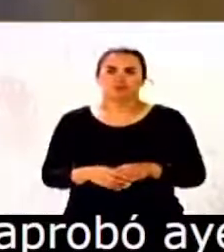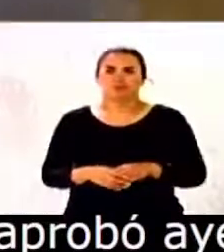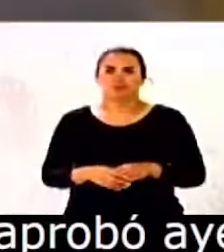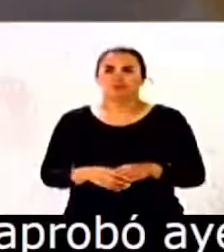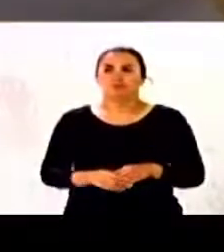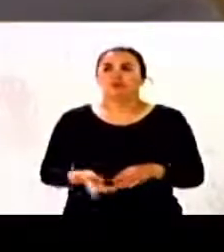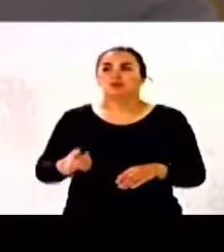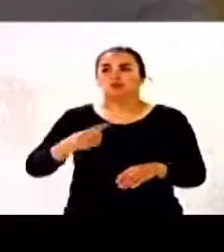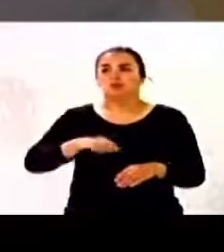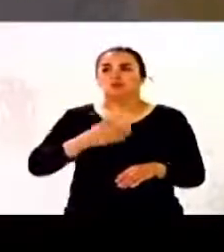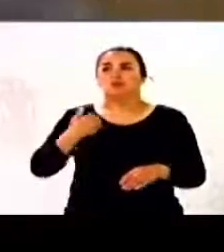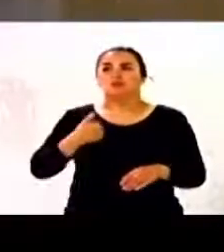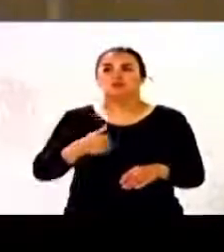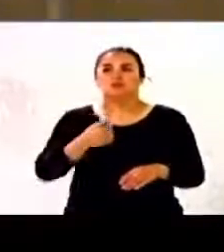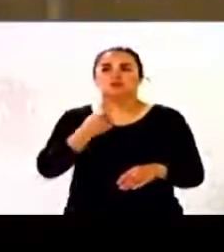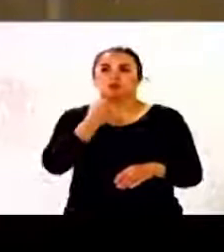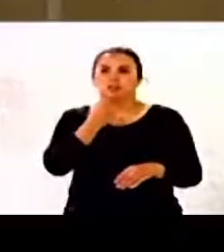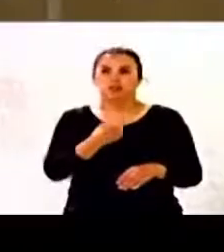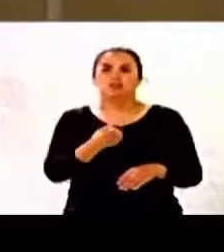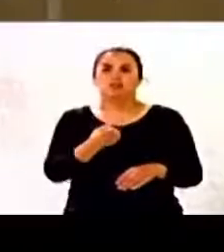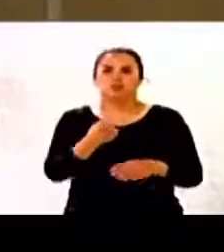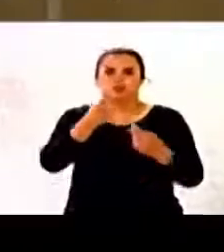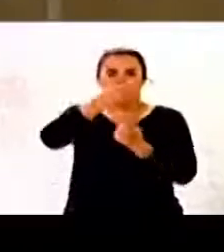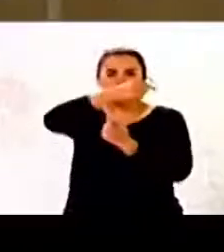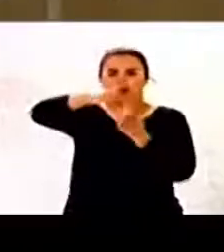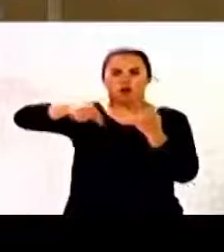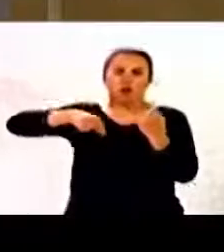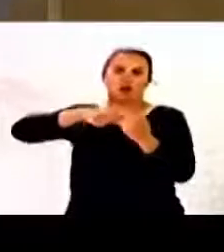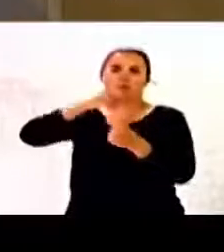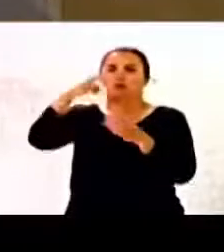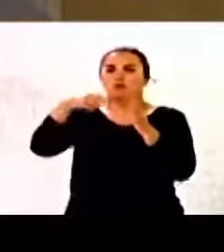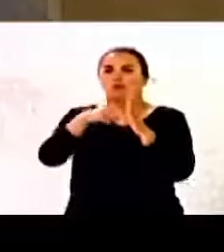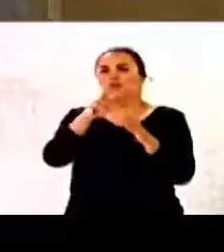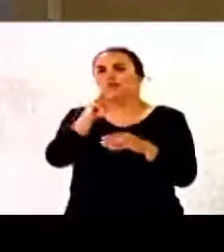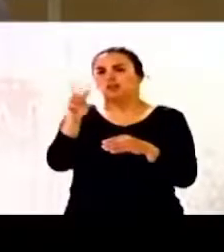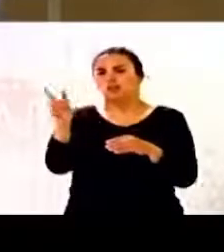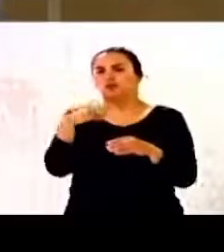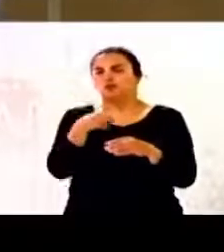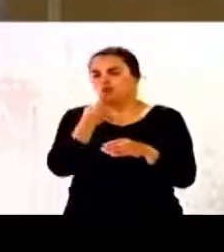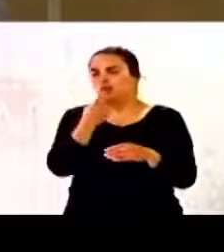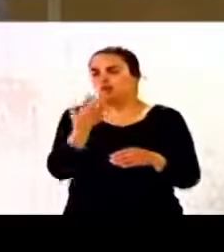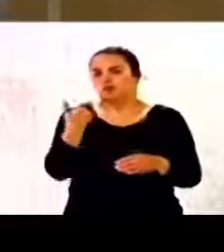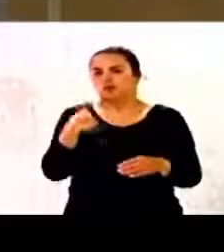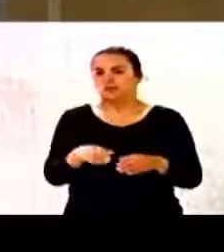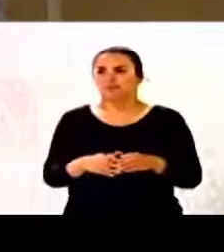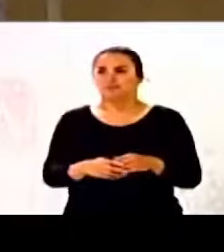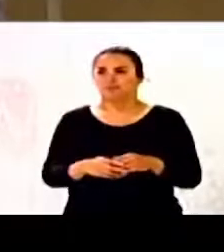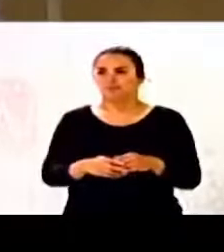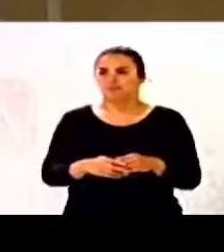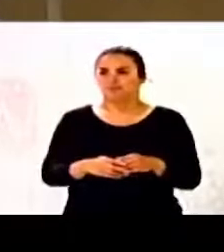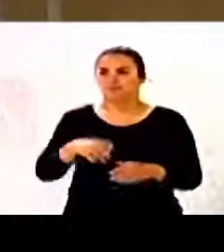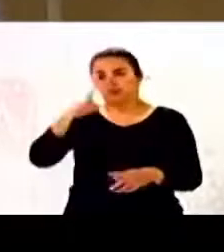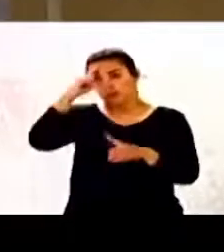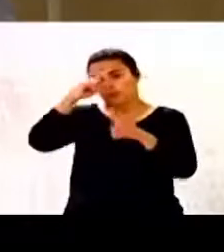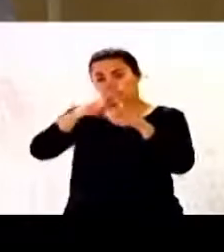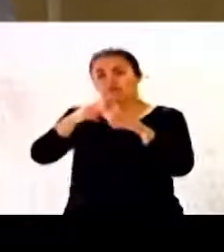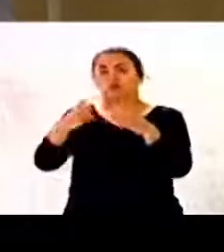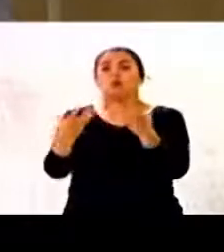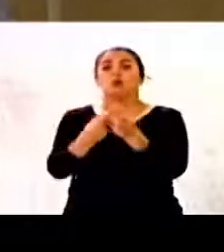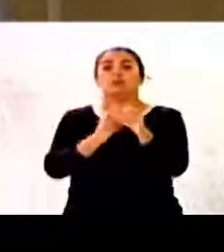Nosotros lo llevamos diciendo durante todo el año 2022. El objetivo de la Junta de